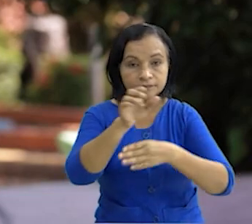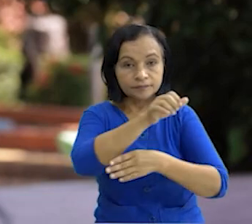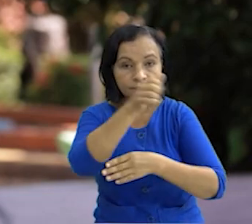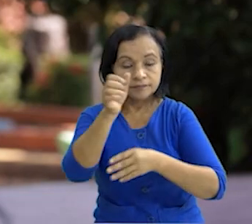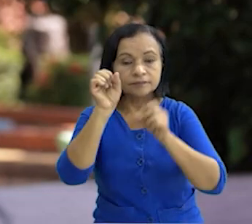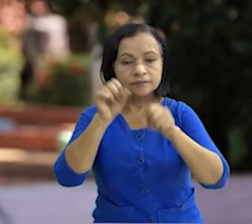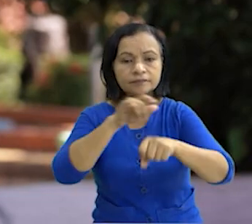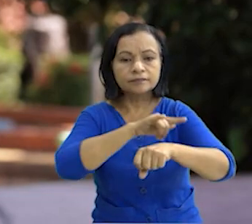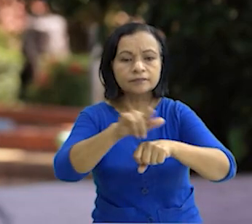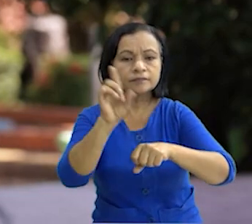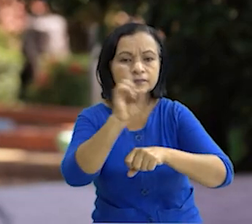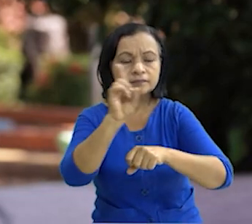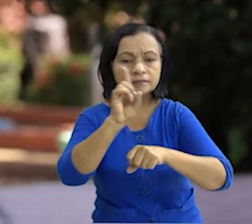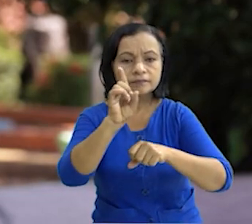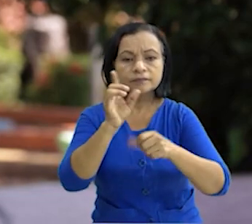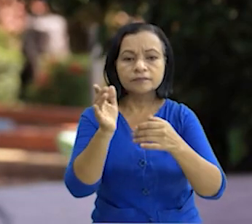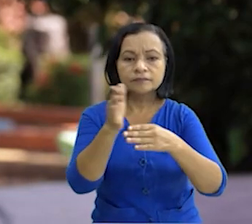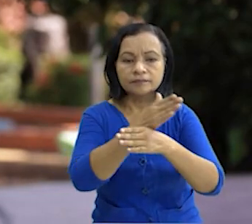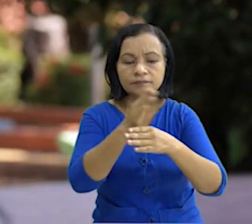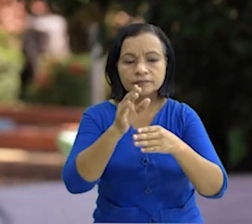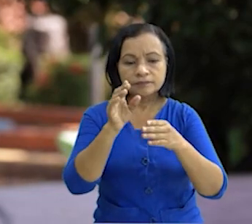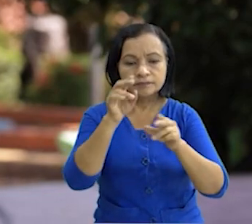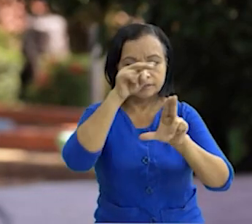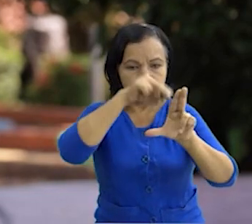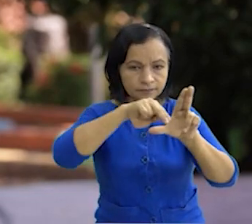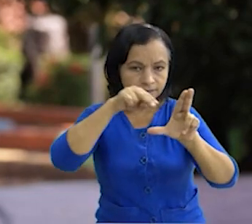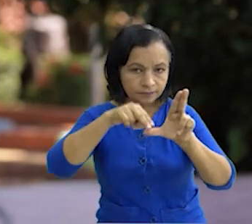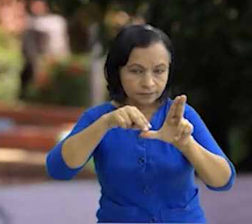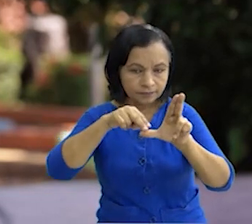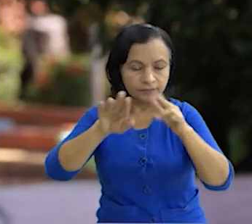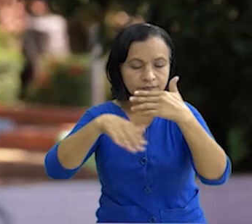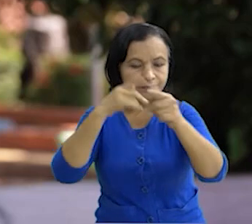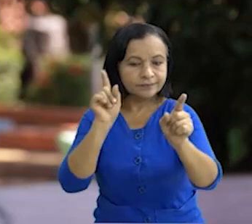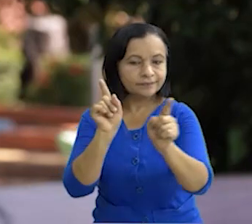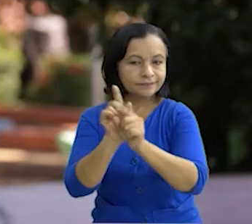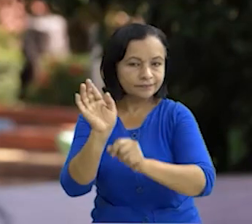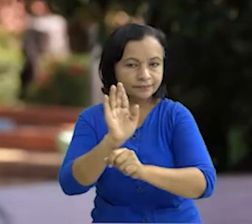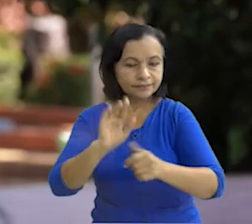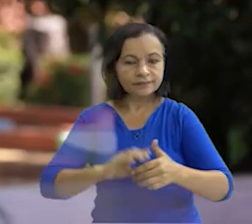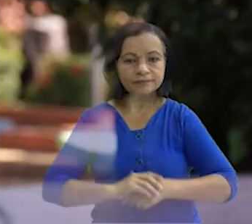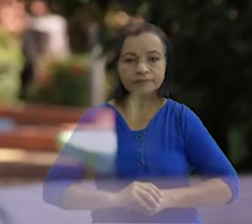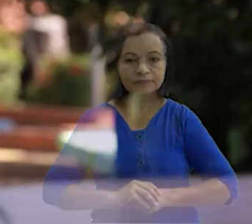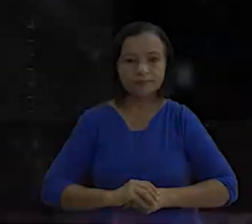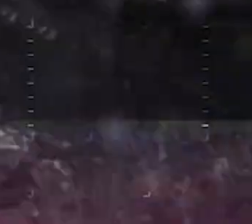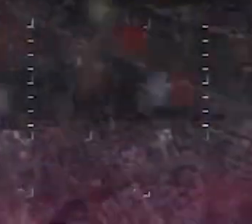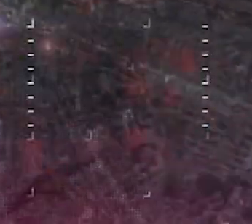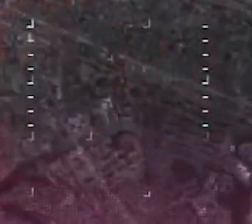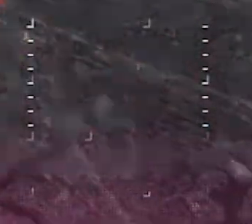otras, puede buscarnos en las redes sociales como CDSINAPRED. Será hasta la próxima.